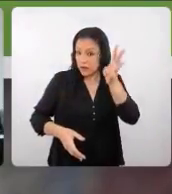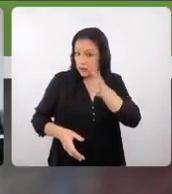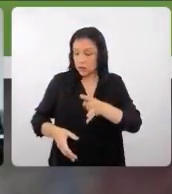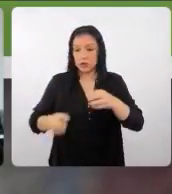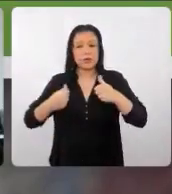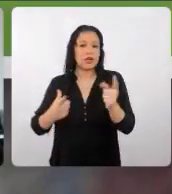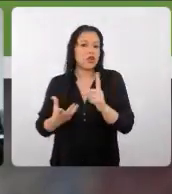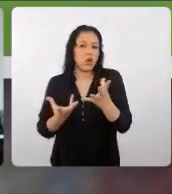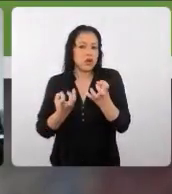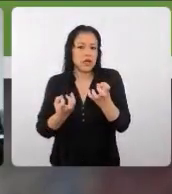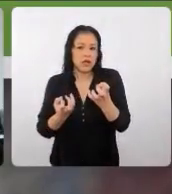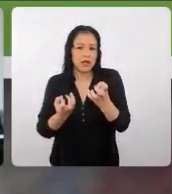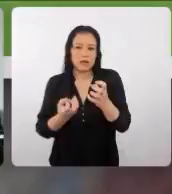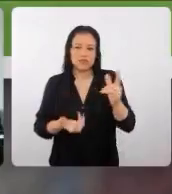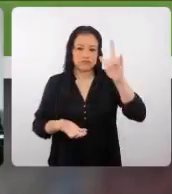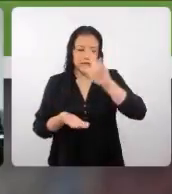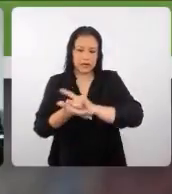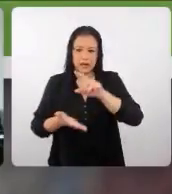ingleses que no querrían venir?